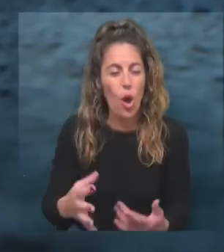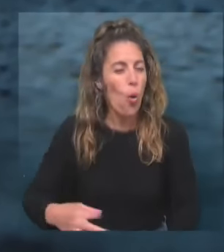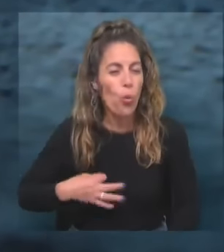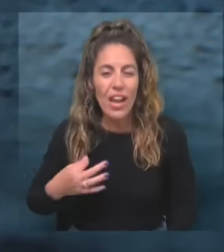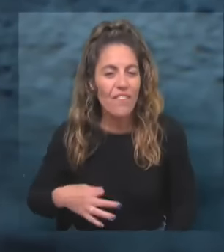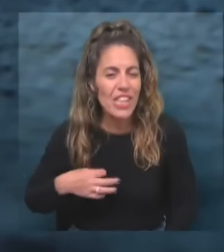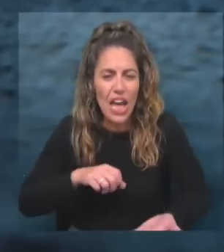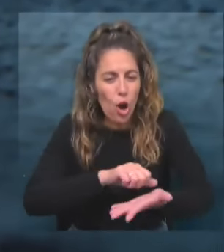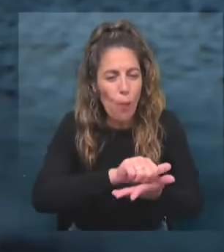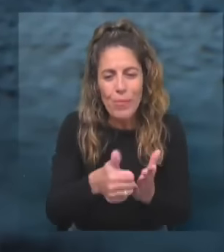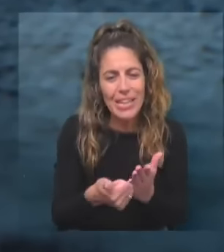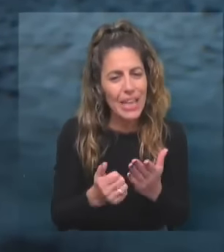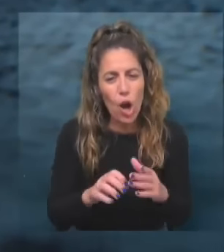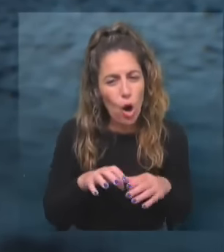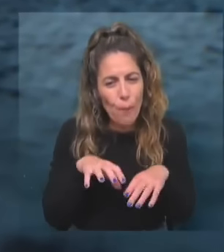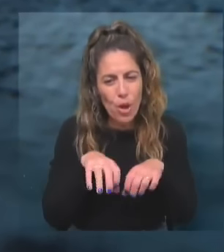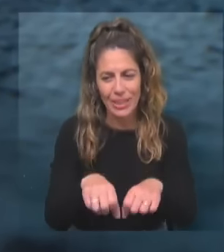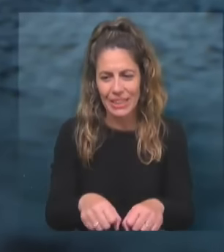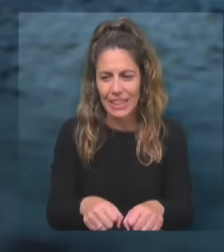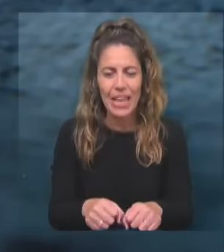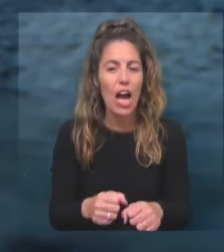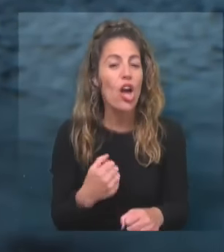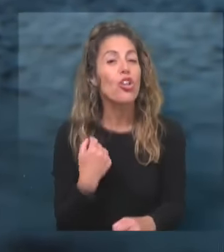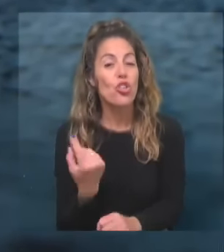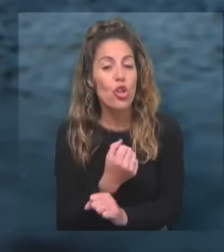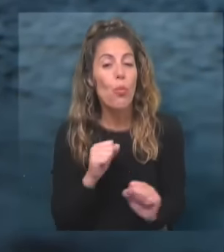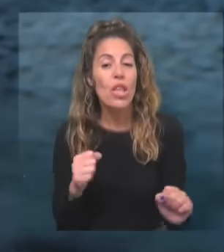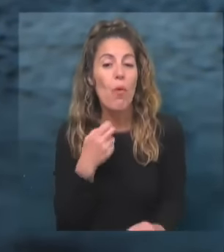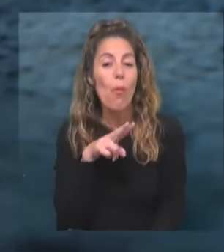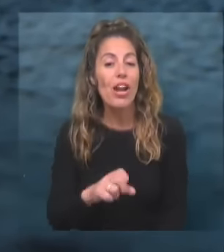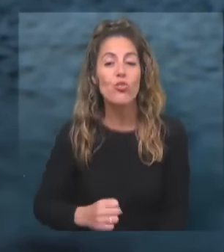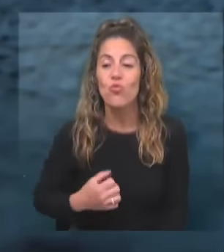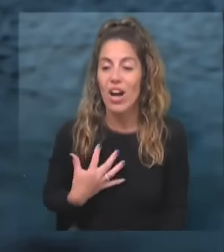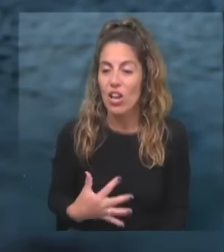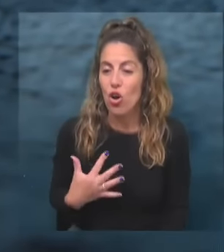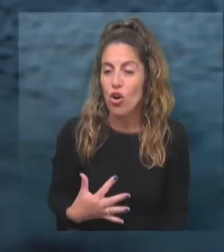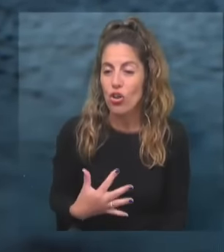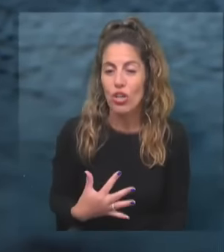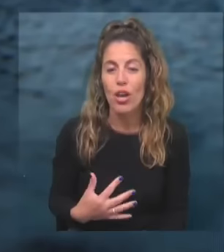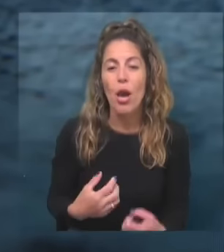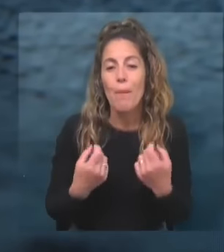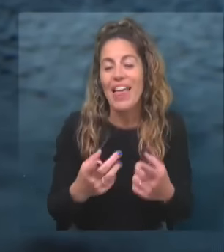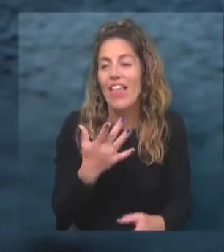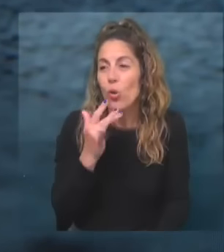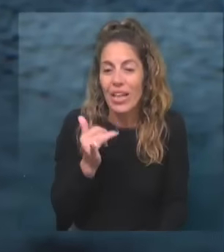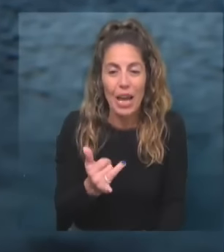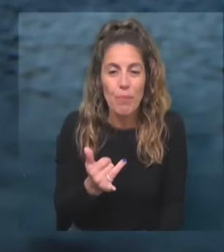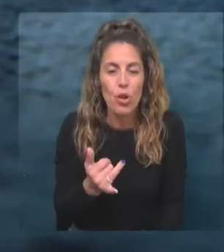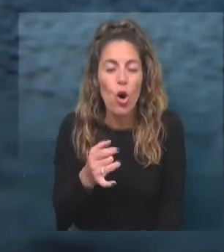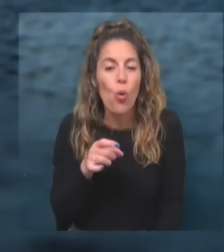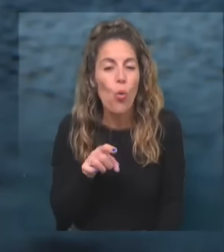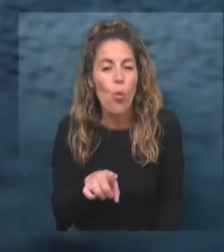entera comprometida. Nosotros pudimos ver su valor, para dar un ejemplo nada más,